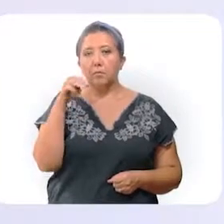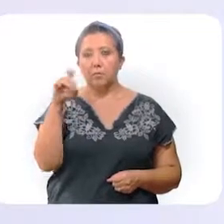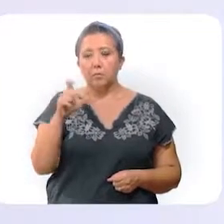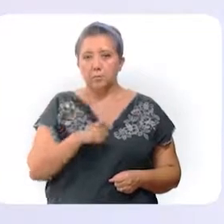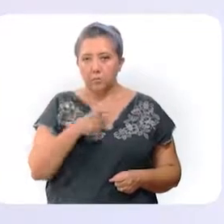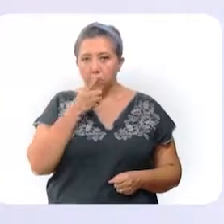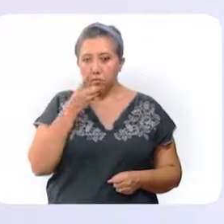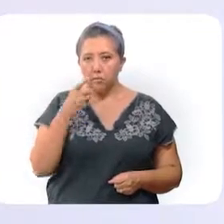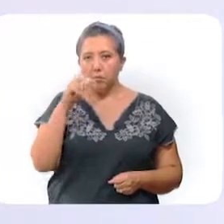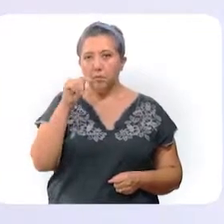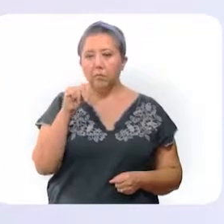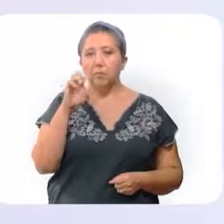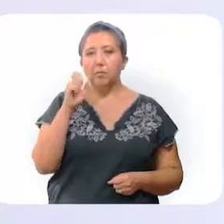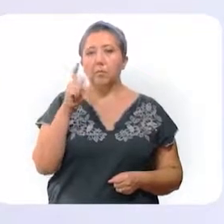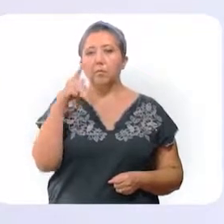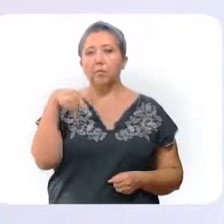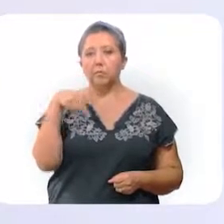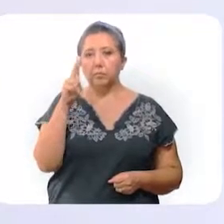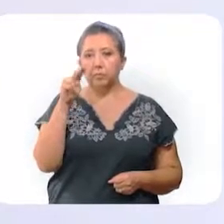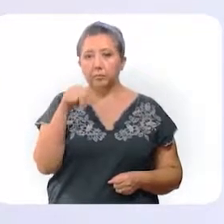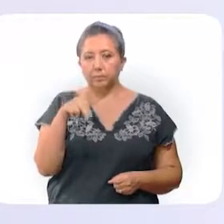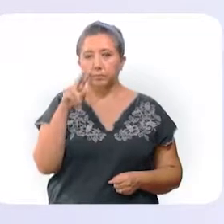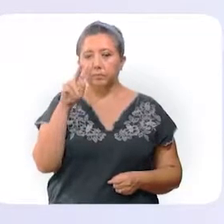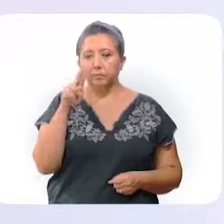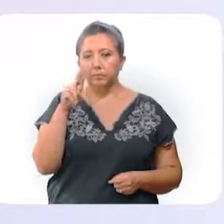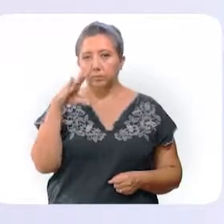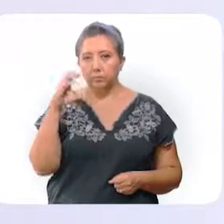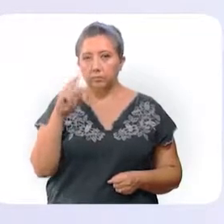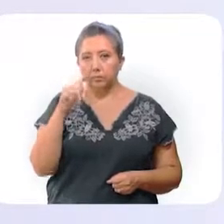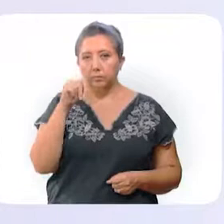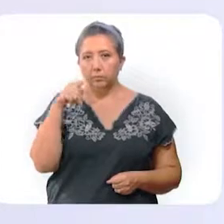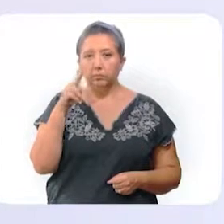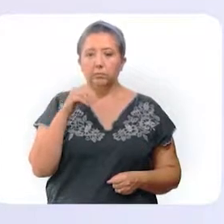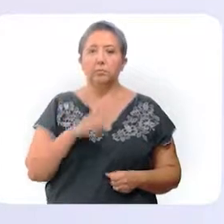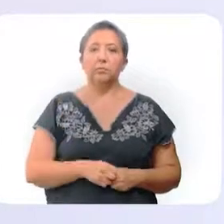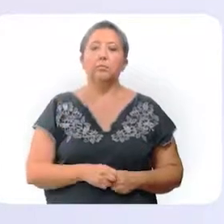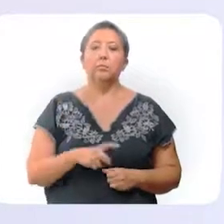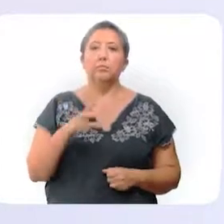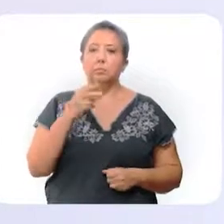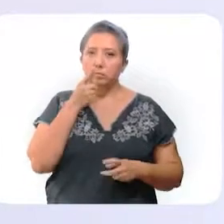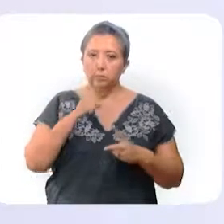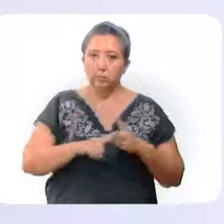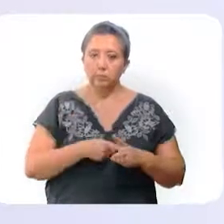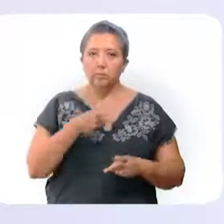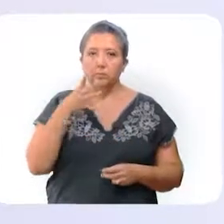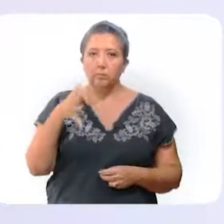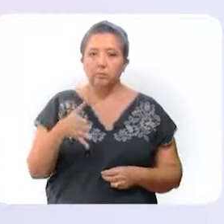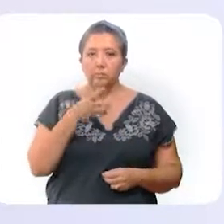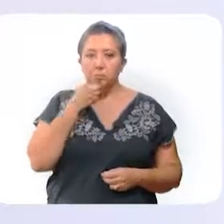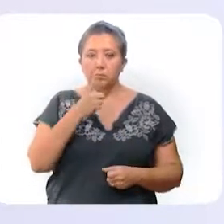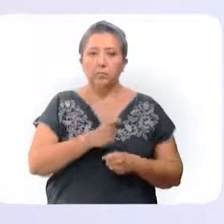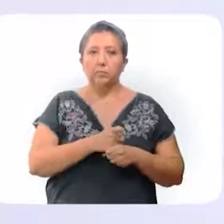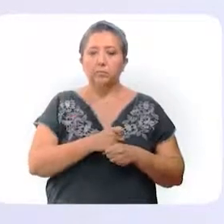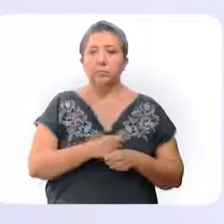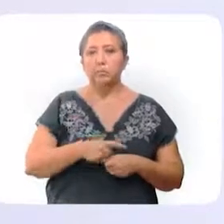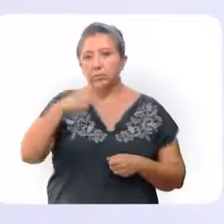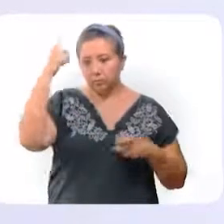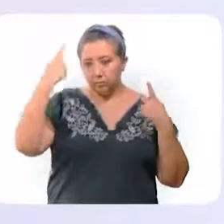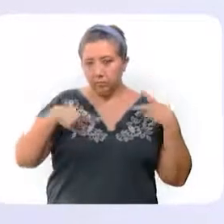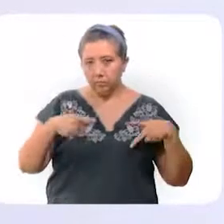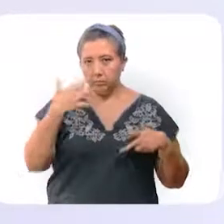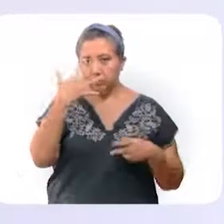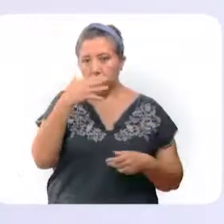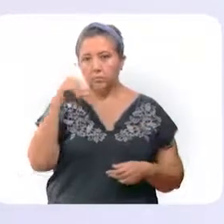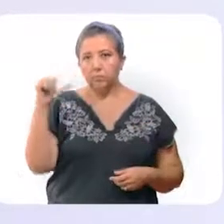Telchac Puerto, Tepacán, Tetis, Tella, Ucuy y Tecantó. También iniciará la aplicación de las primeras dosis para